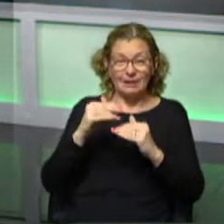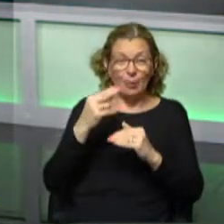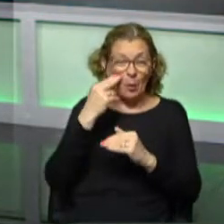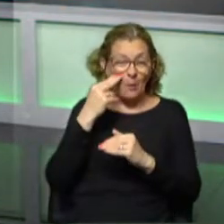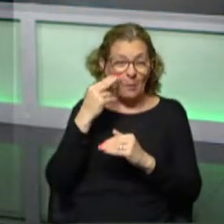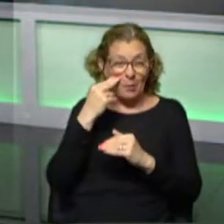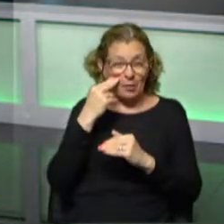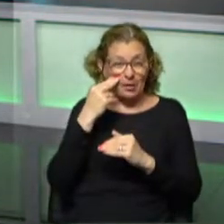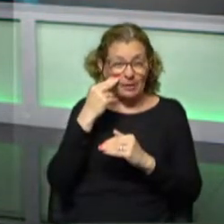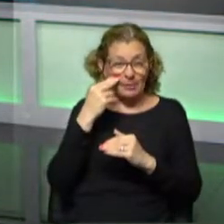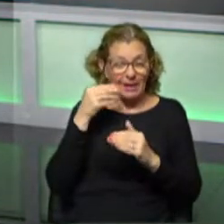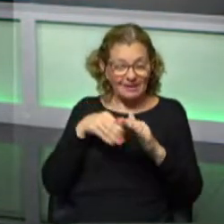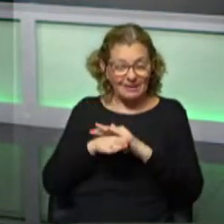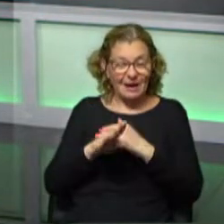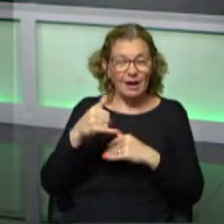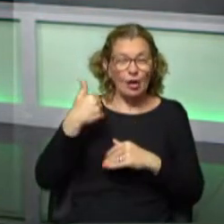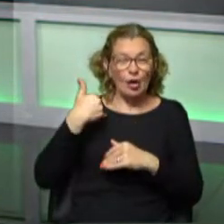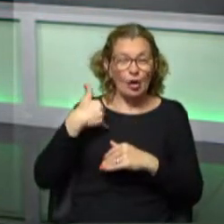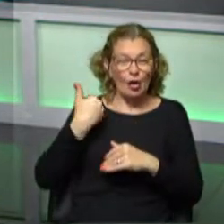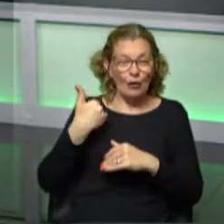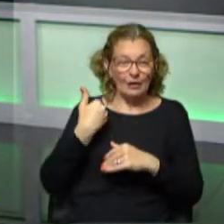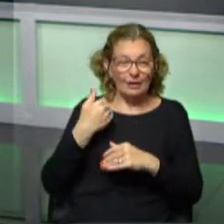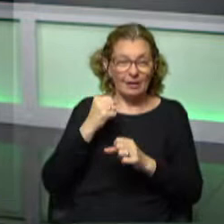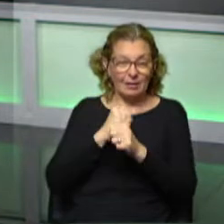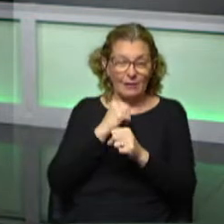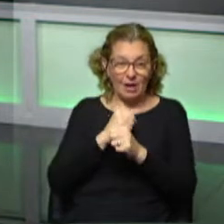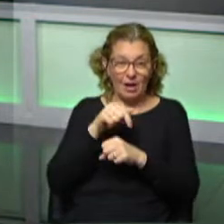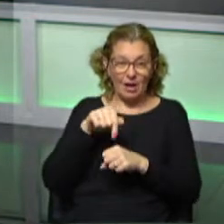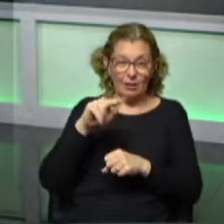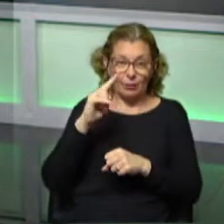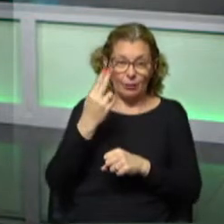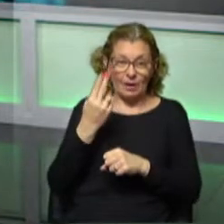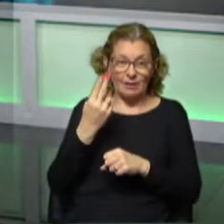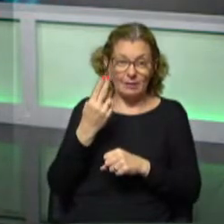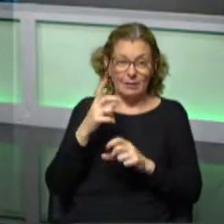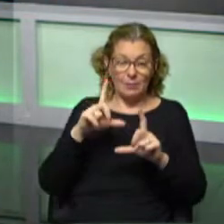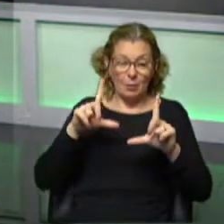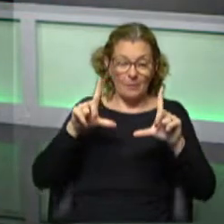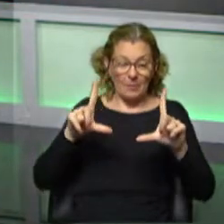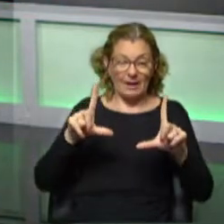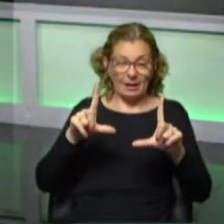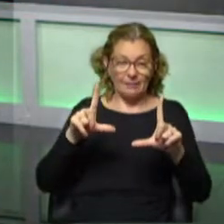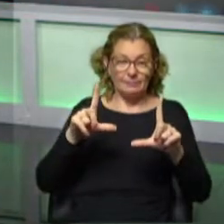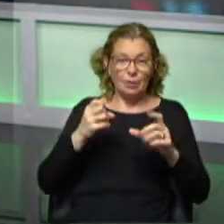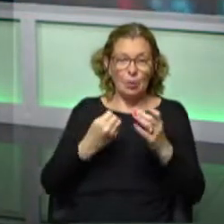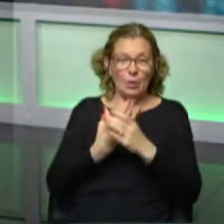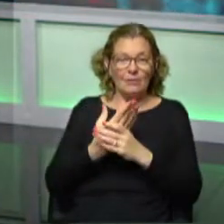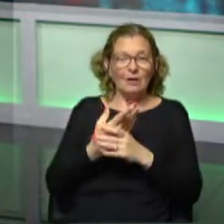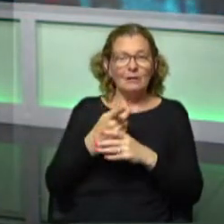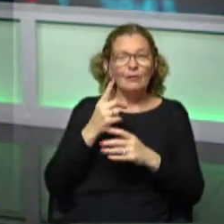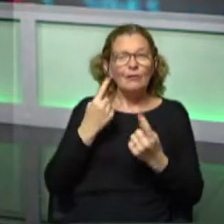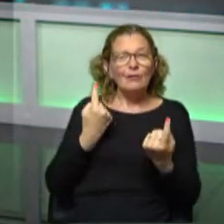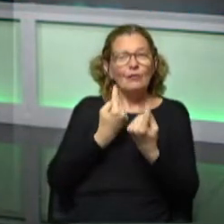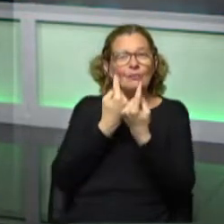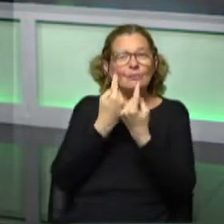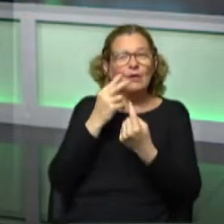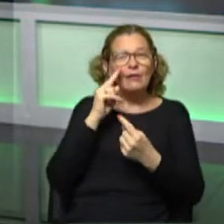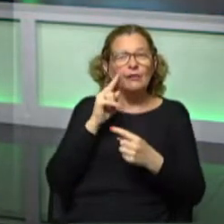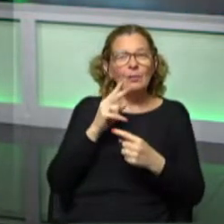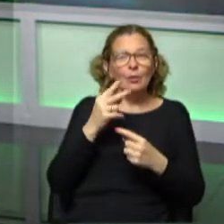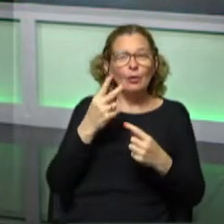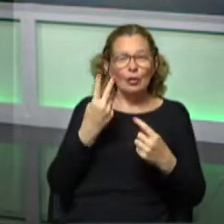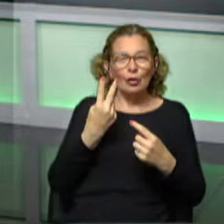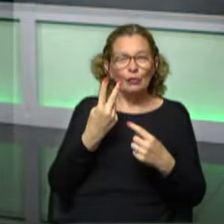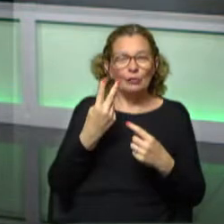problemática de inserción juvenil en nuestro país Sí vamos una placa más y nos vamos a encontrar ahora con dos